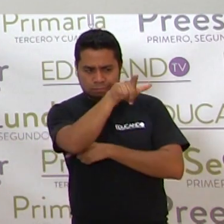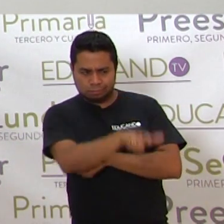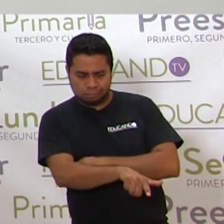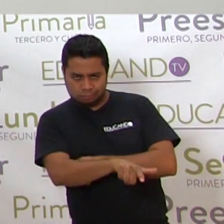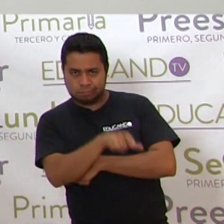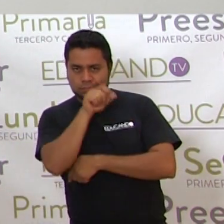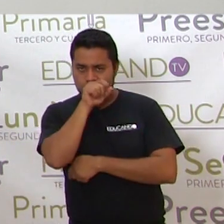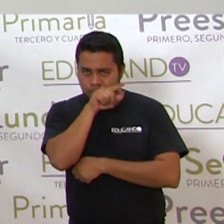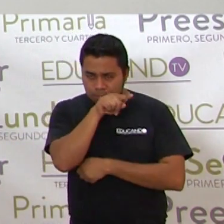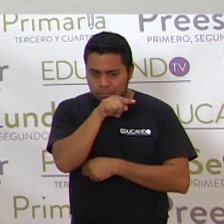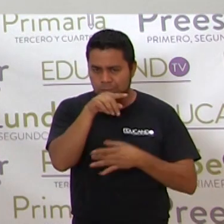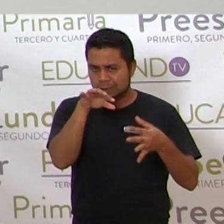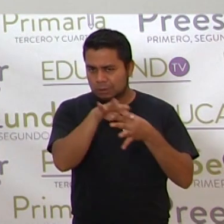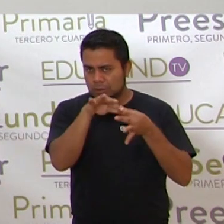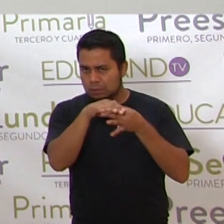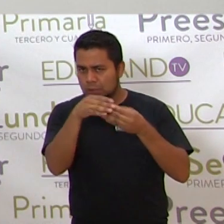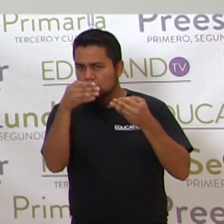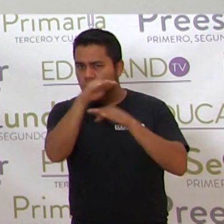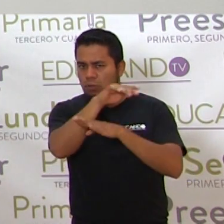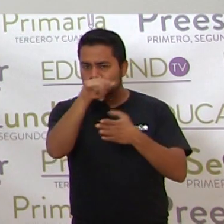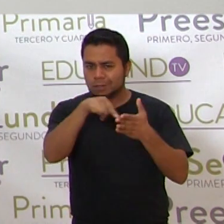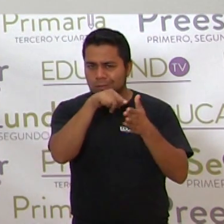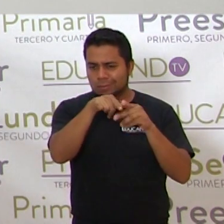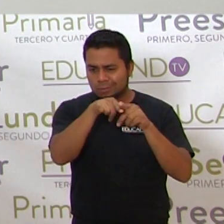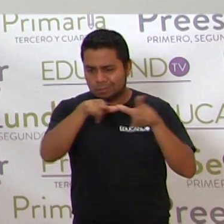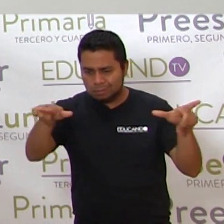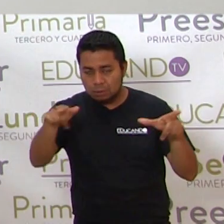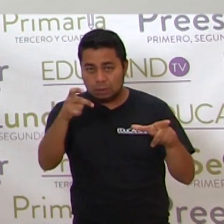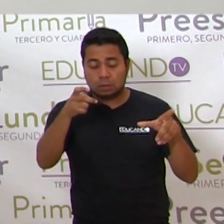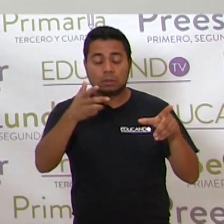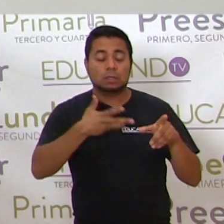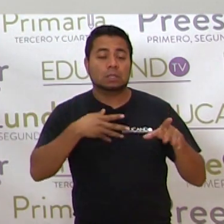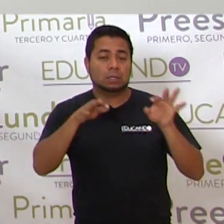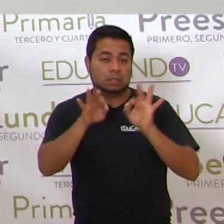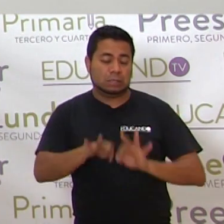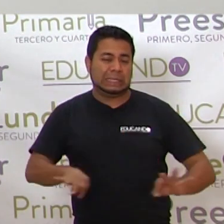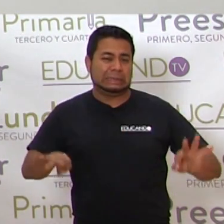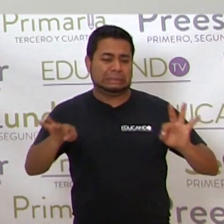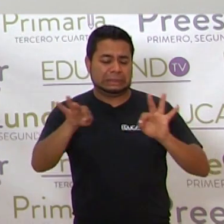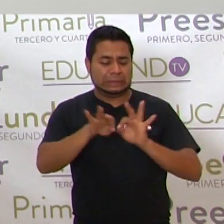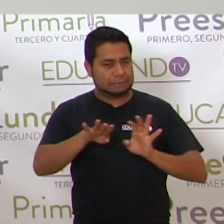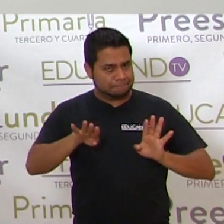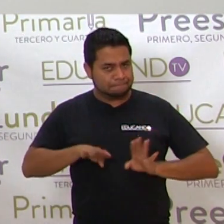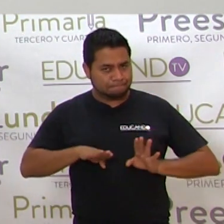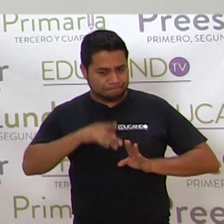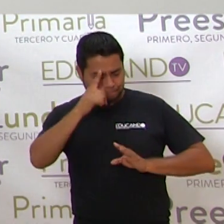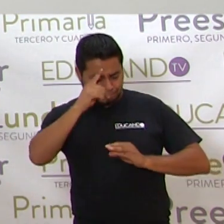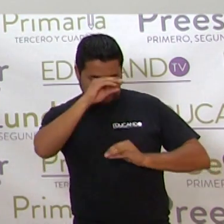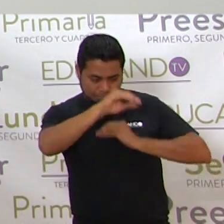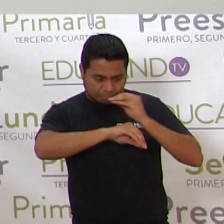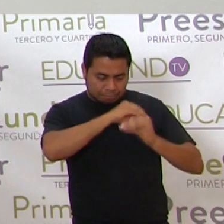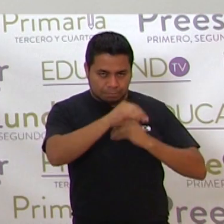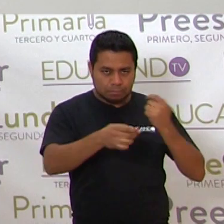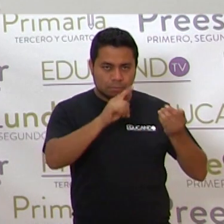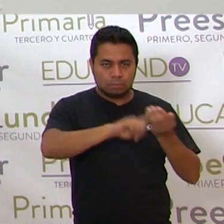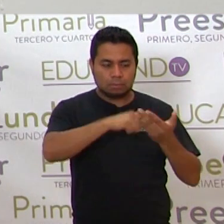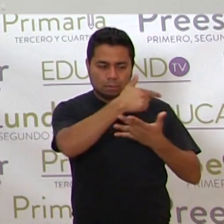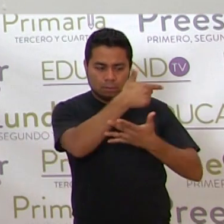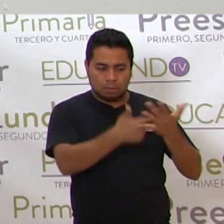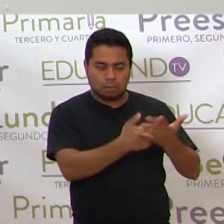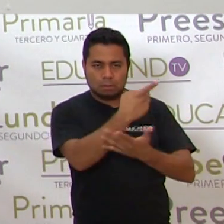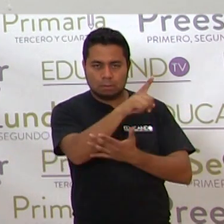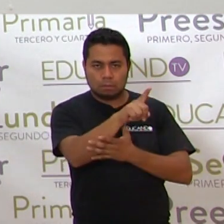la escenografía. Son características importantes que deben de ir dentro de cada uno de los guiones de teatro.